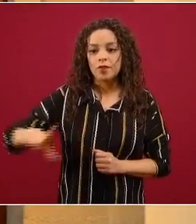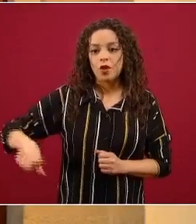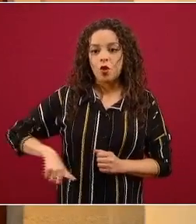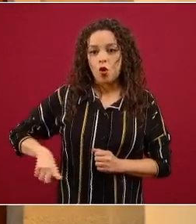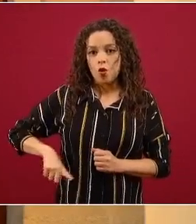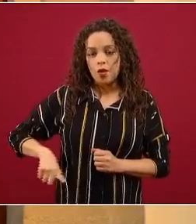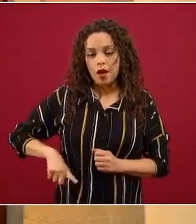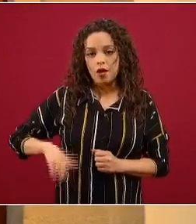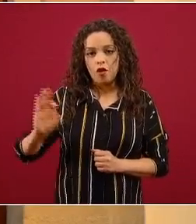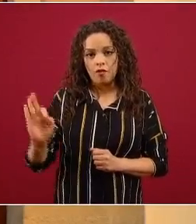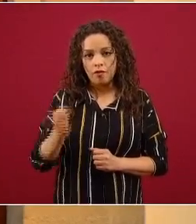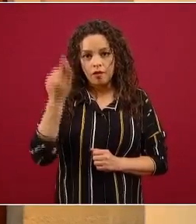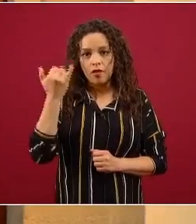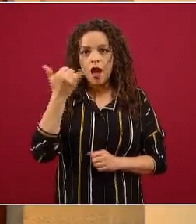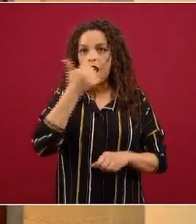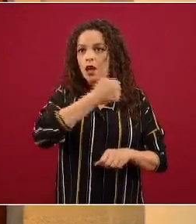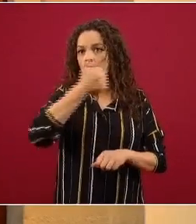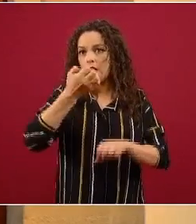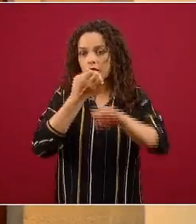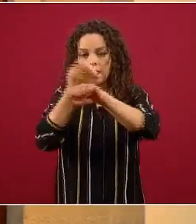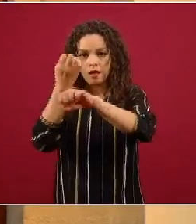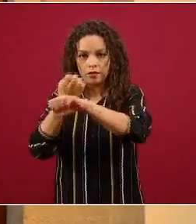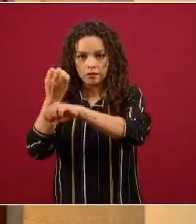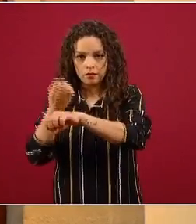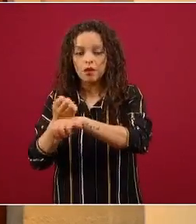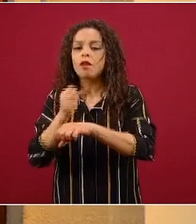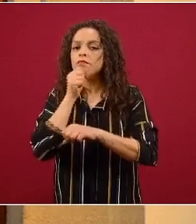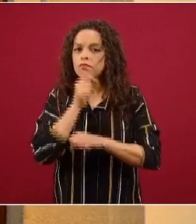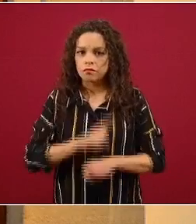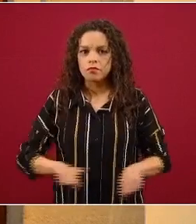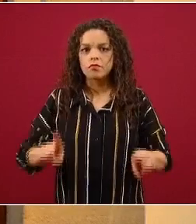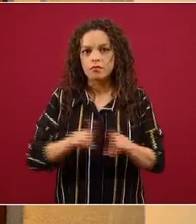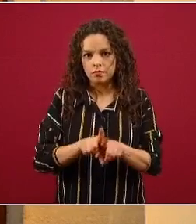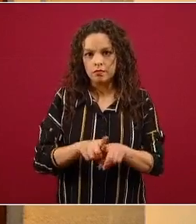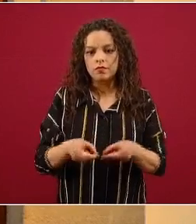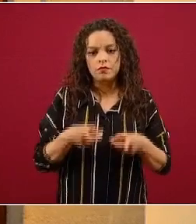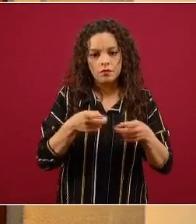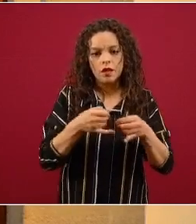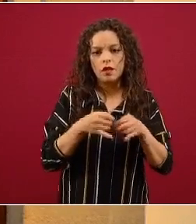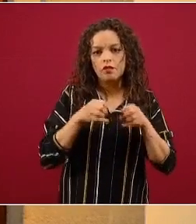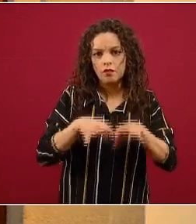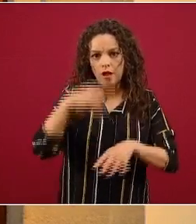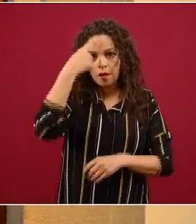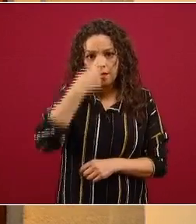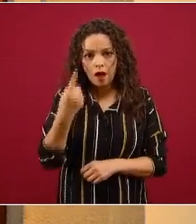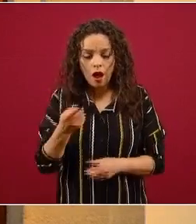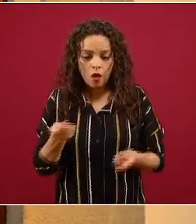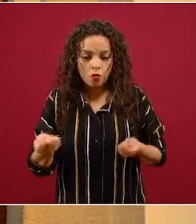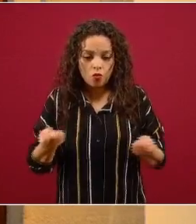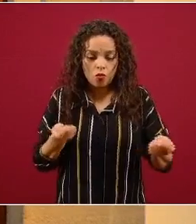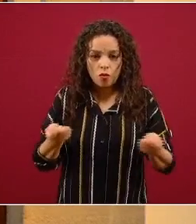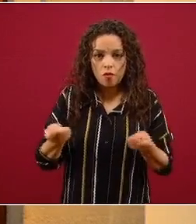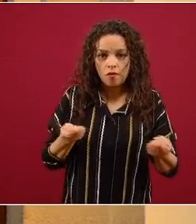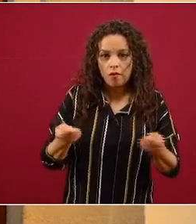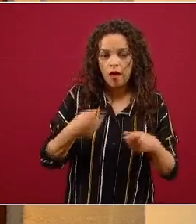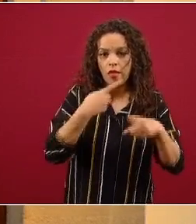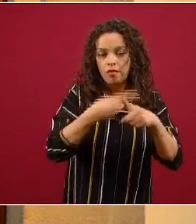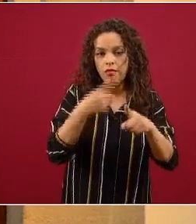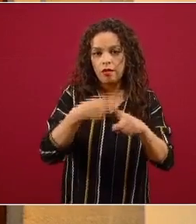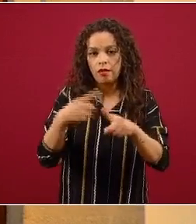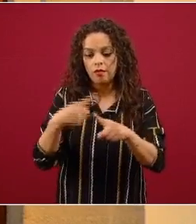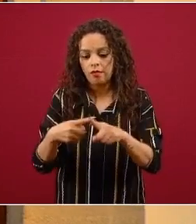gobierno federal también hace la contraparte que le corresponde para poder mantener la regulación de estos diferentes tipos